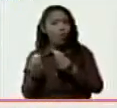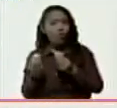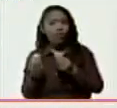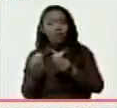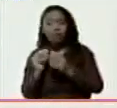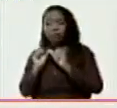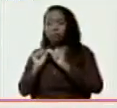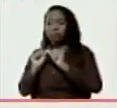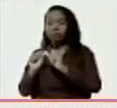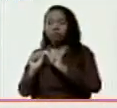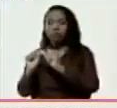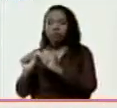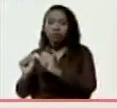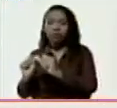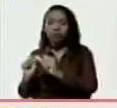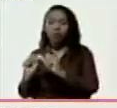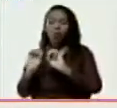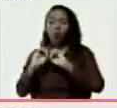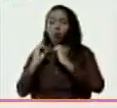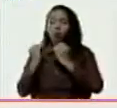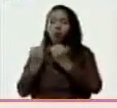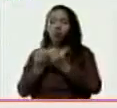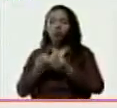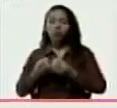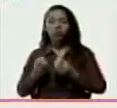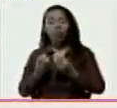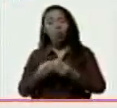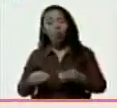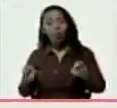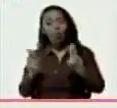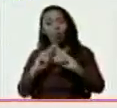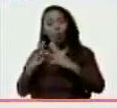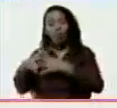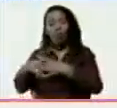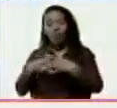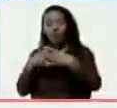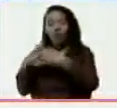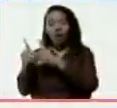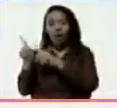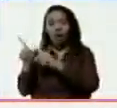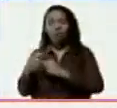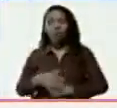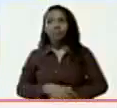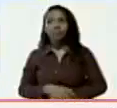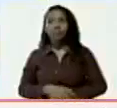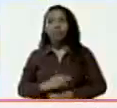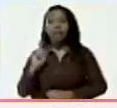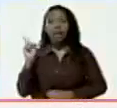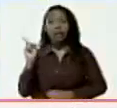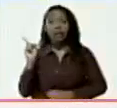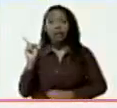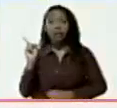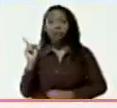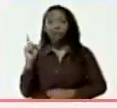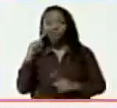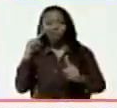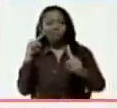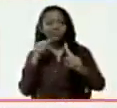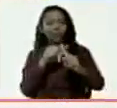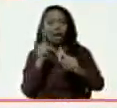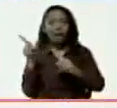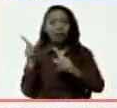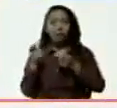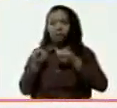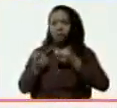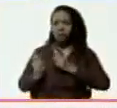mantendremos departamento de estado de los estados unidos de norteamérica hay una causalidad directa entre la